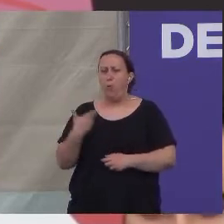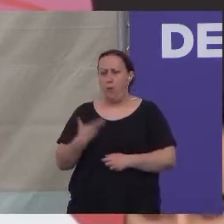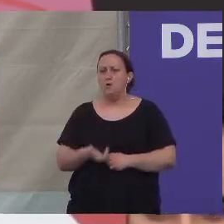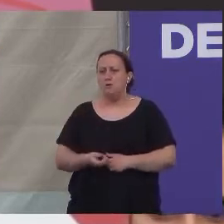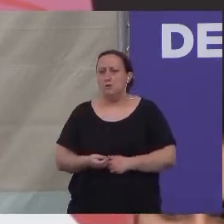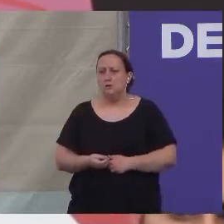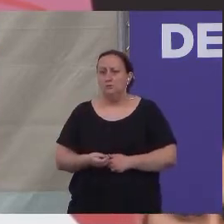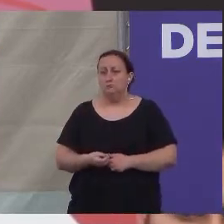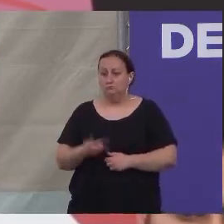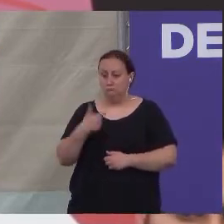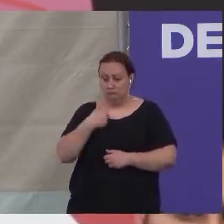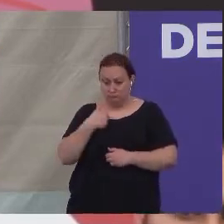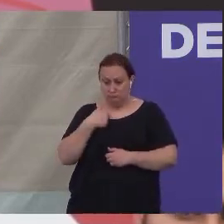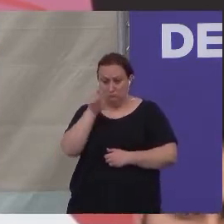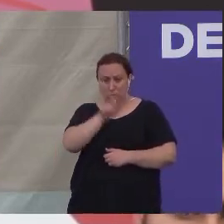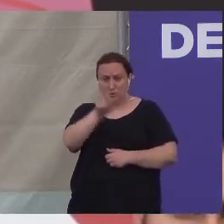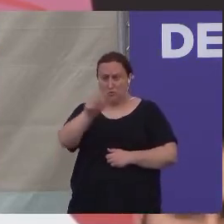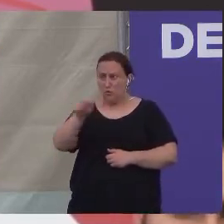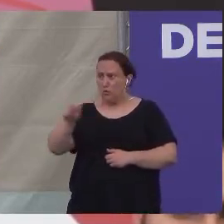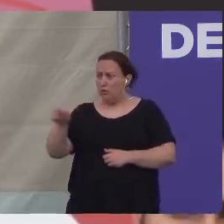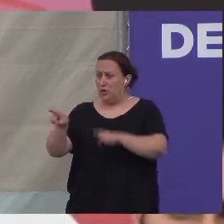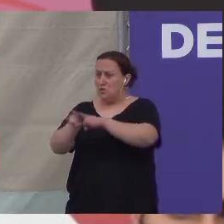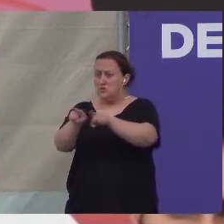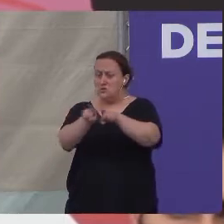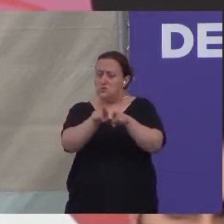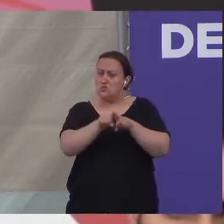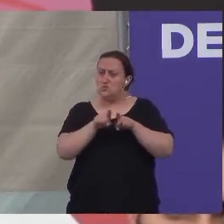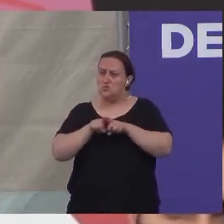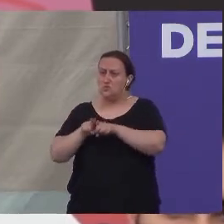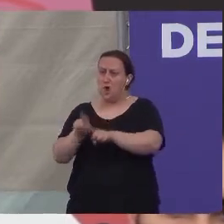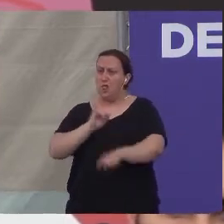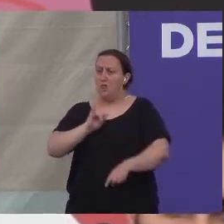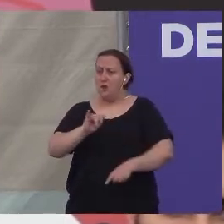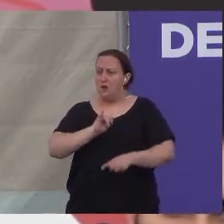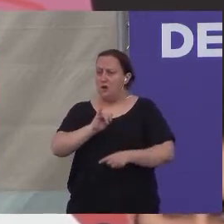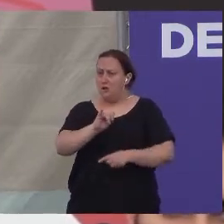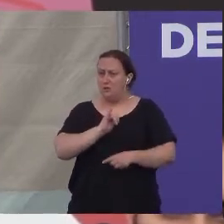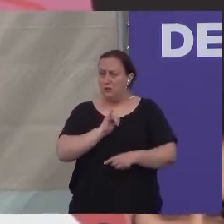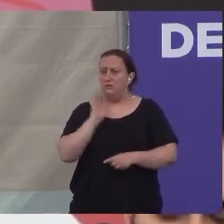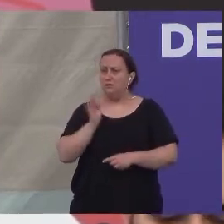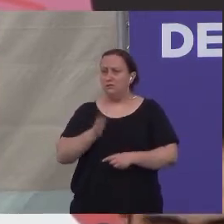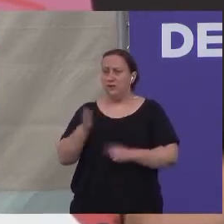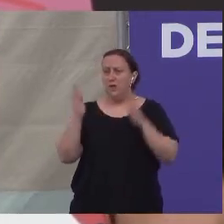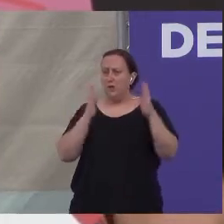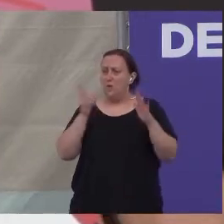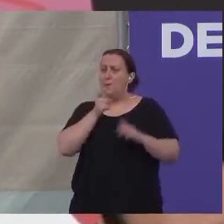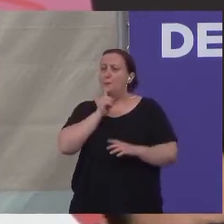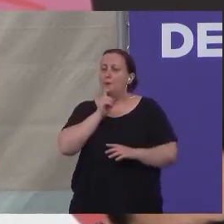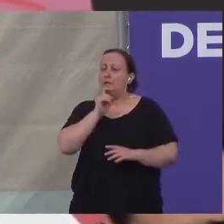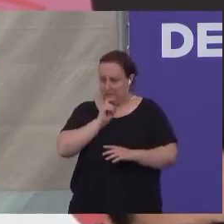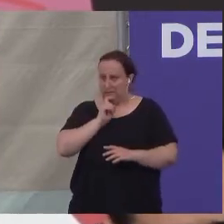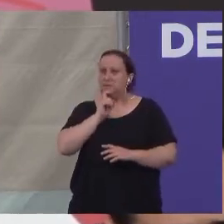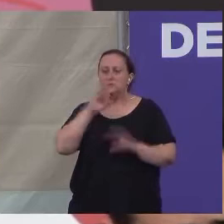yo, hay muchas otras personas. Sí, hemos pasado dificultades, pero seguimos